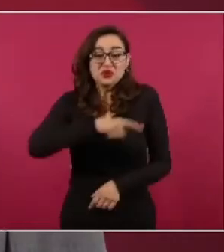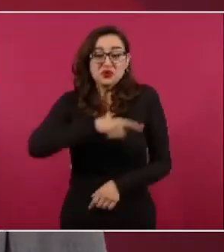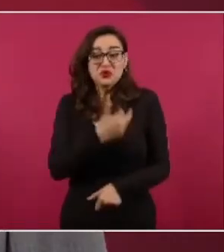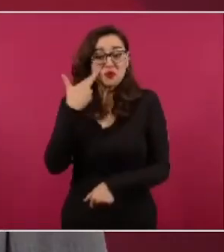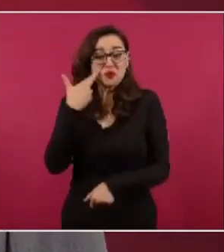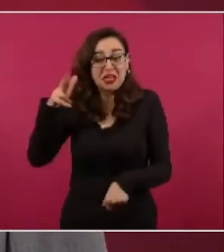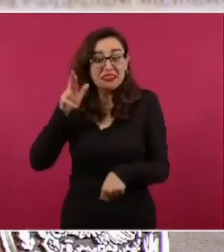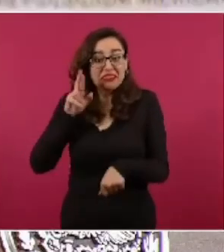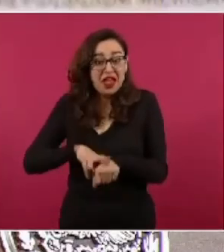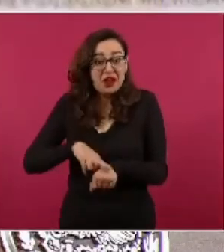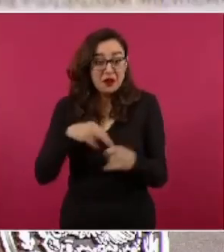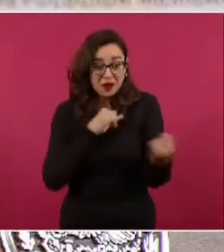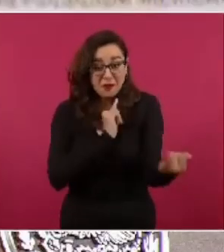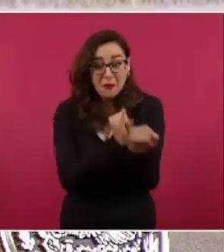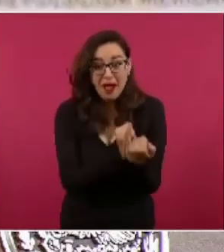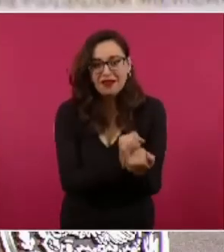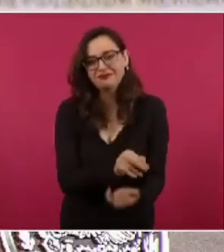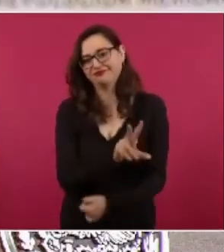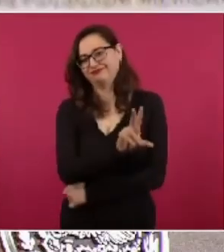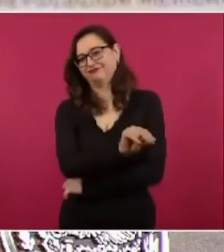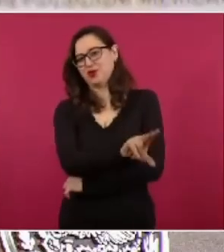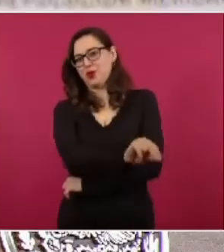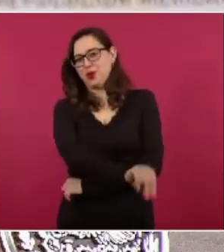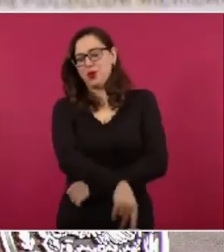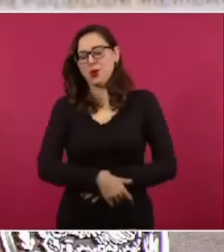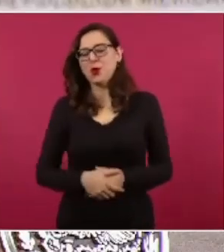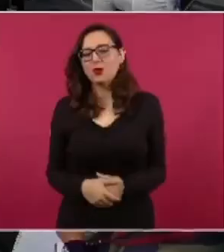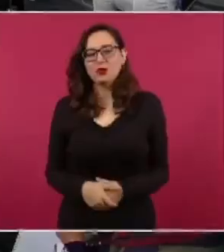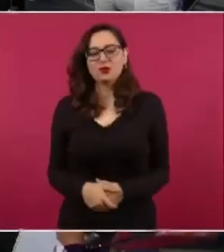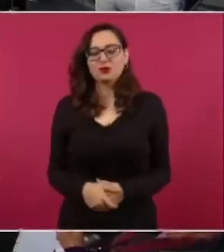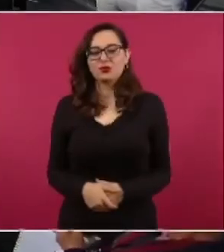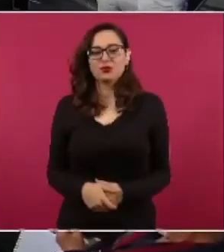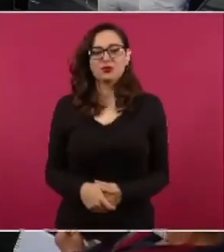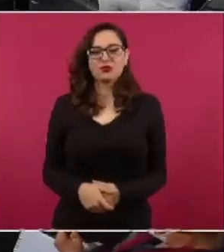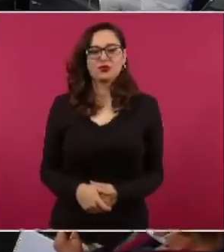Y a ti que